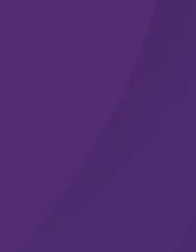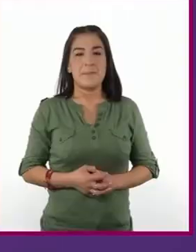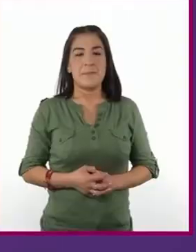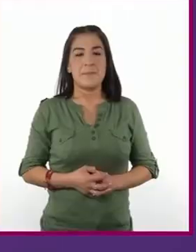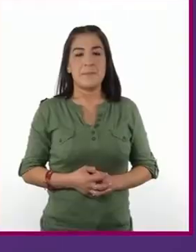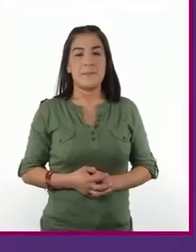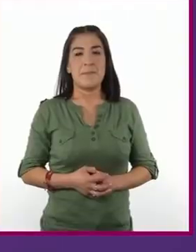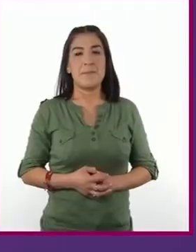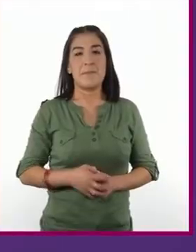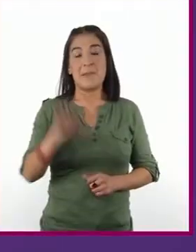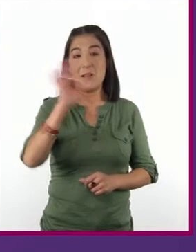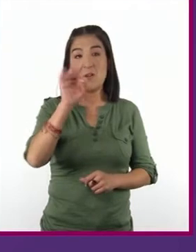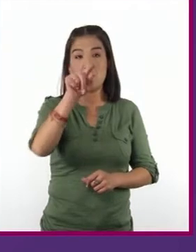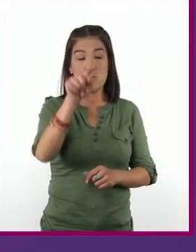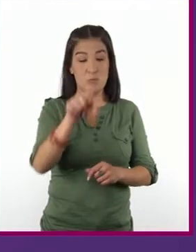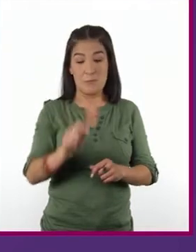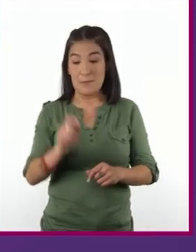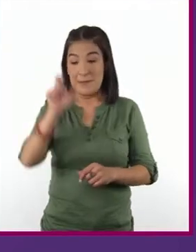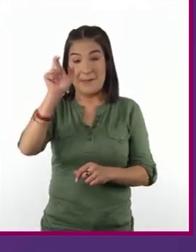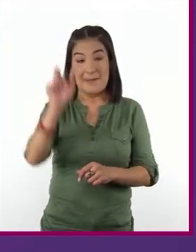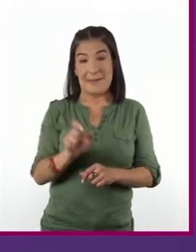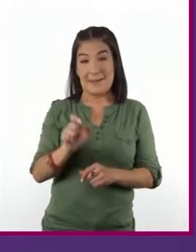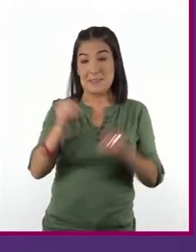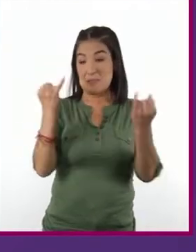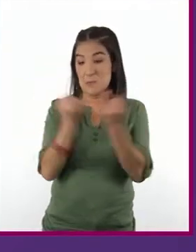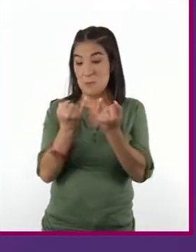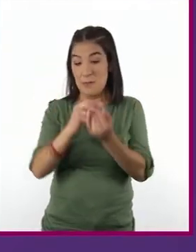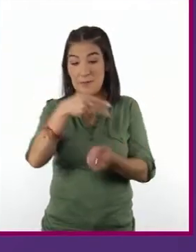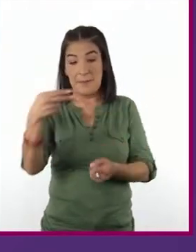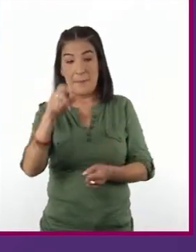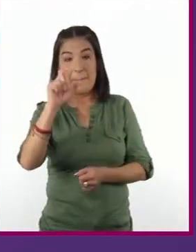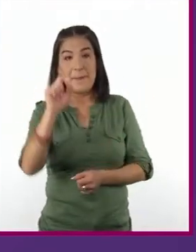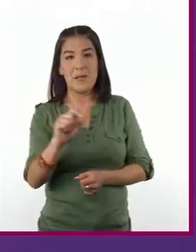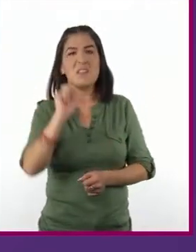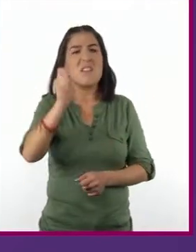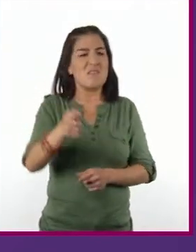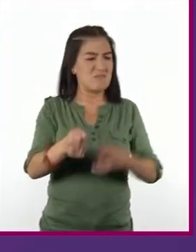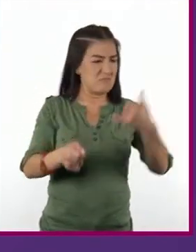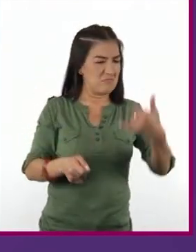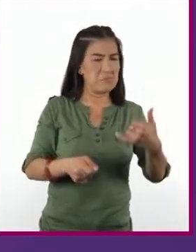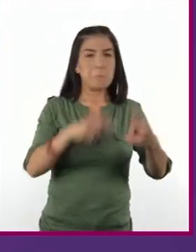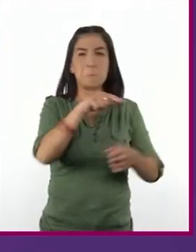Si introduces x igual a 20, ¿qué valor de y saldrá de la máquina?